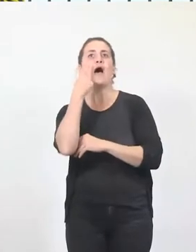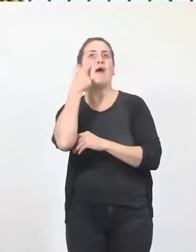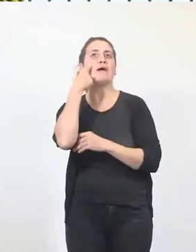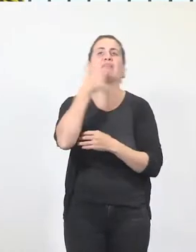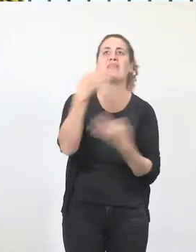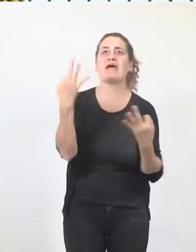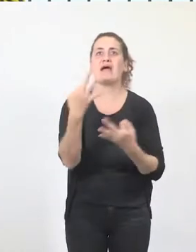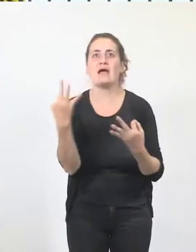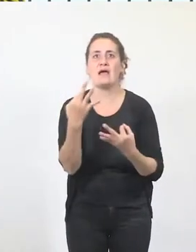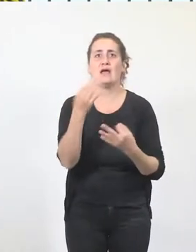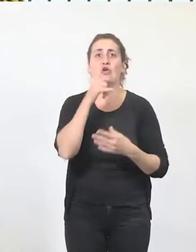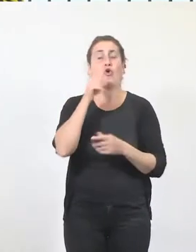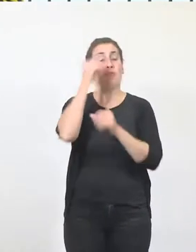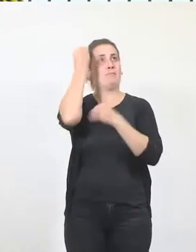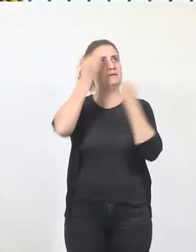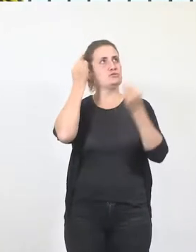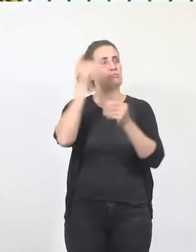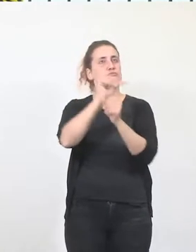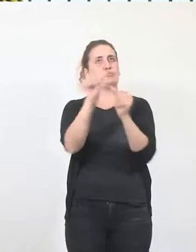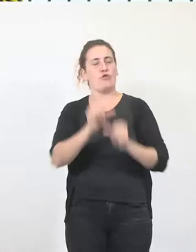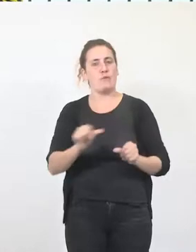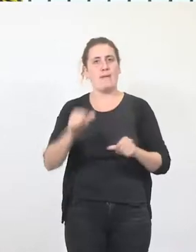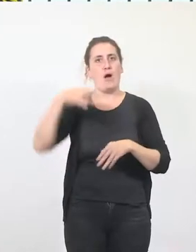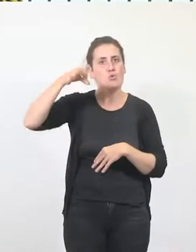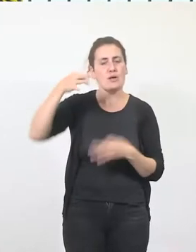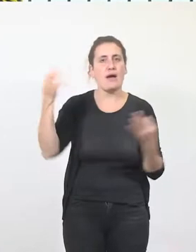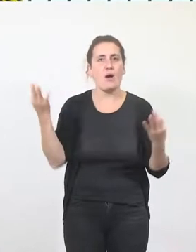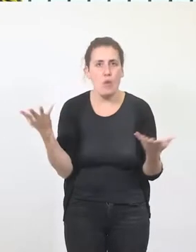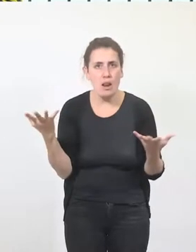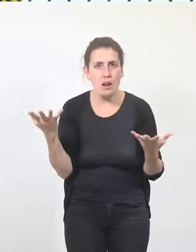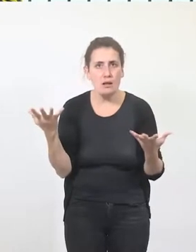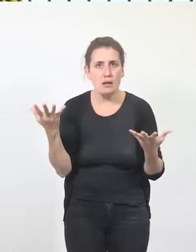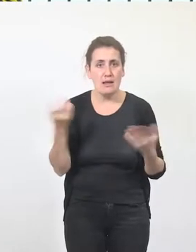yo creo que la única forma es intentar jugar un papel